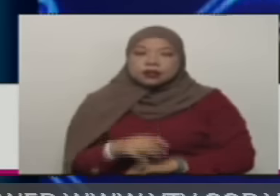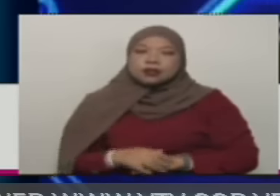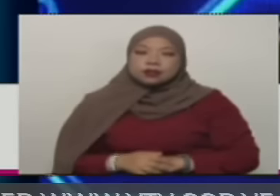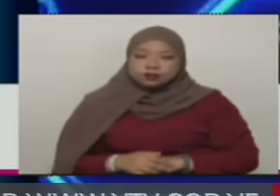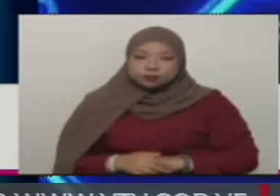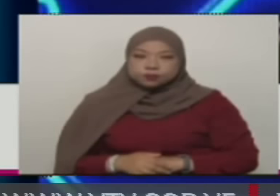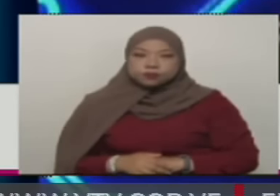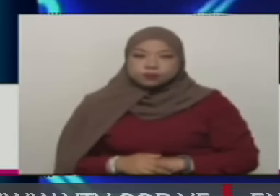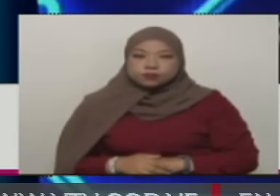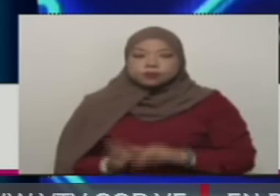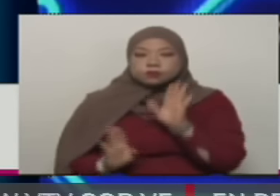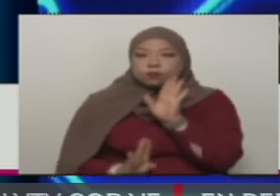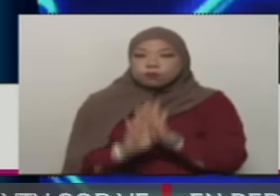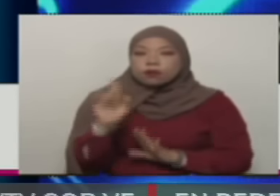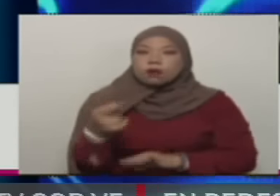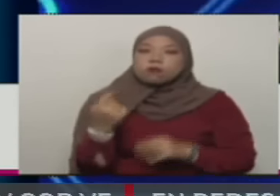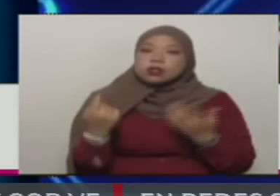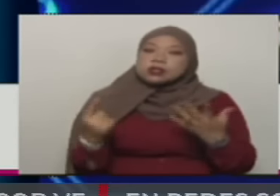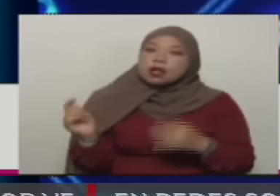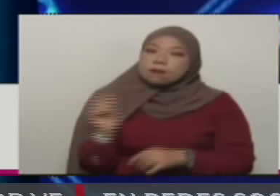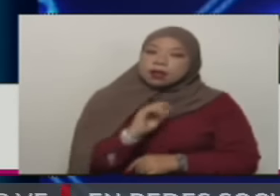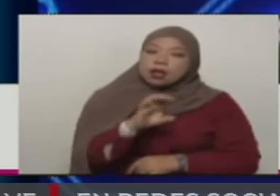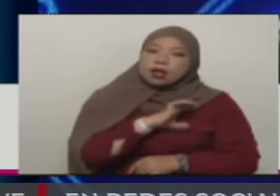está creciendo en el primer semestre el